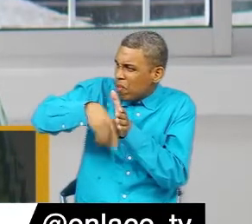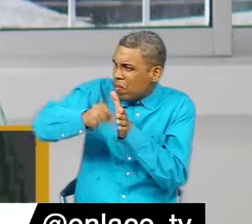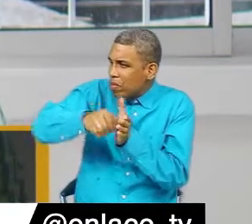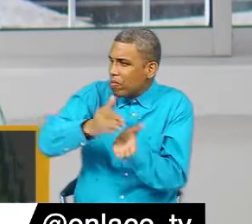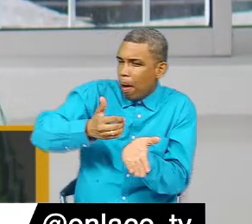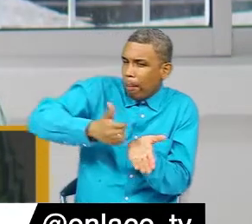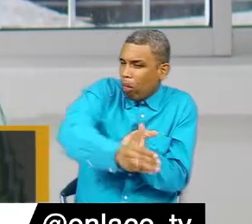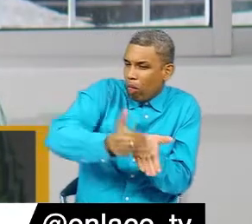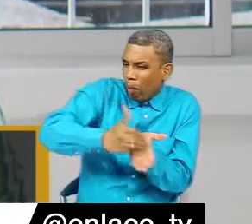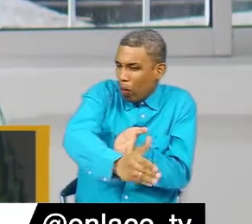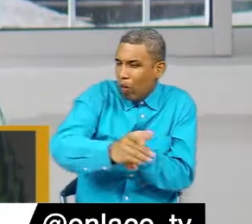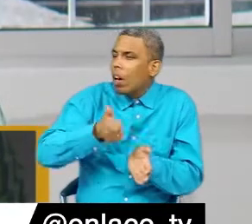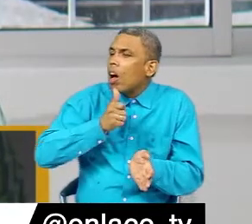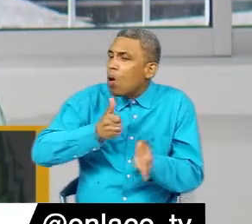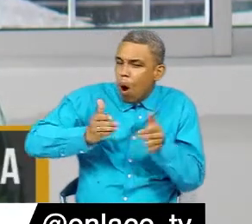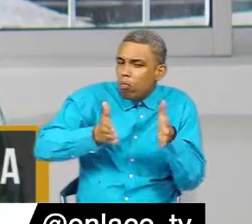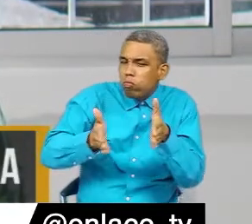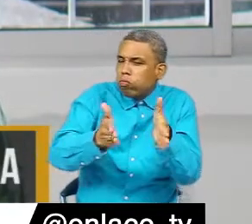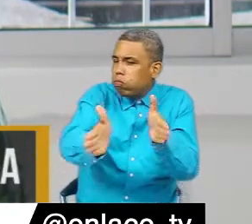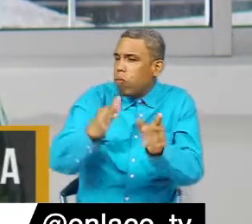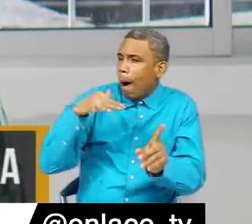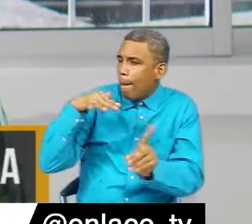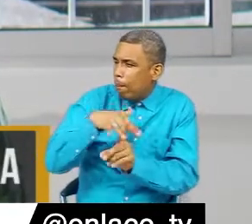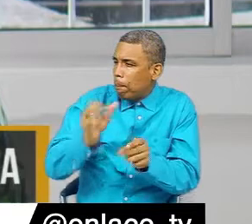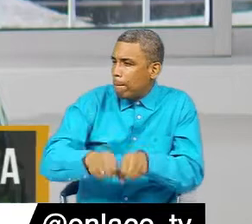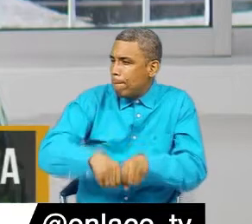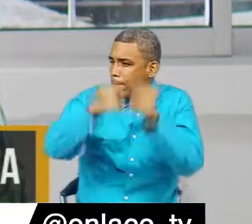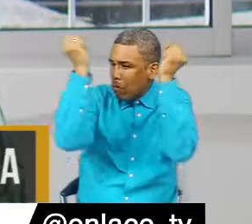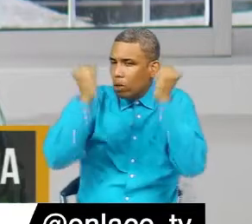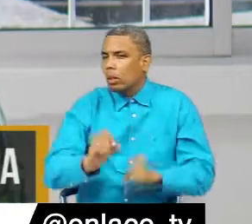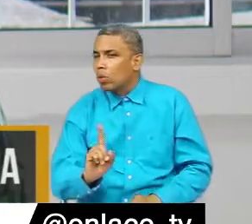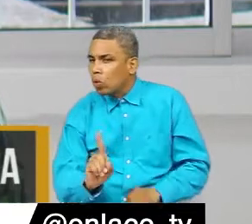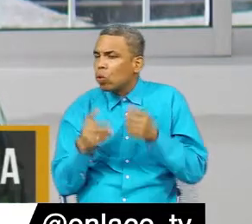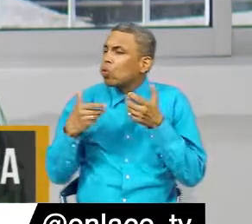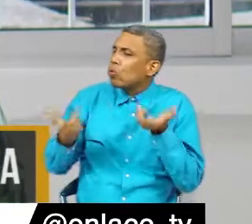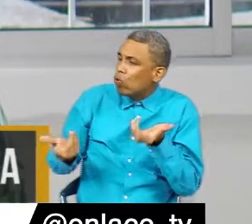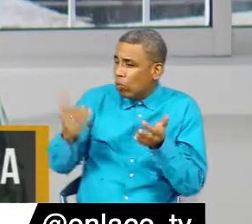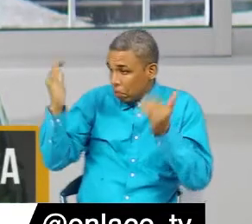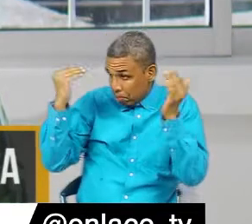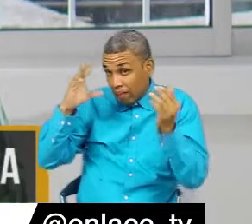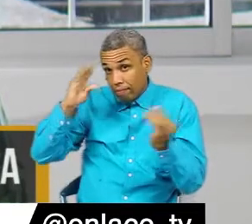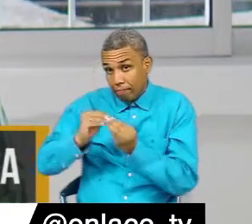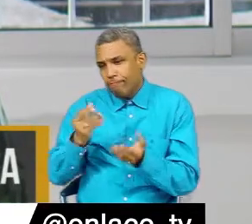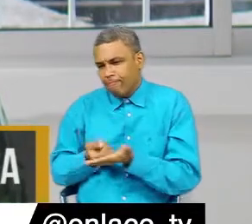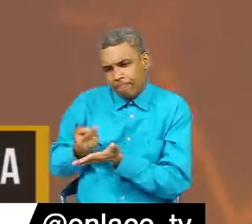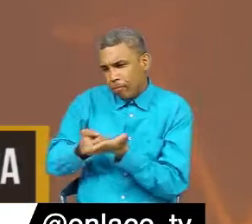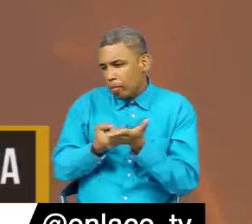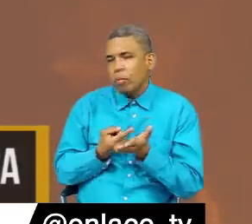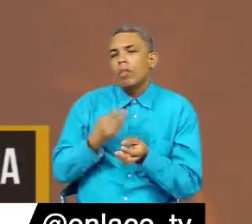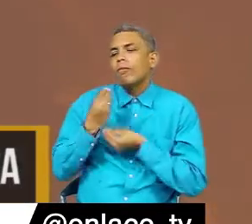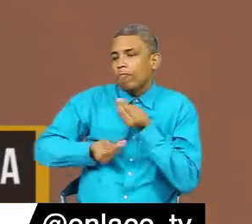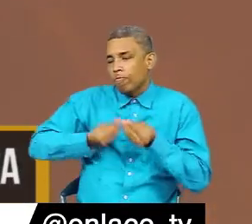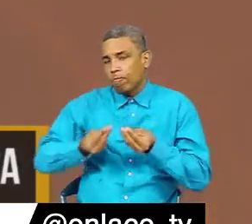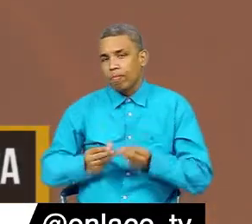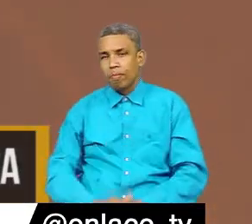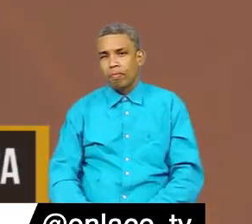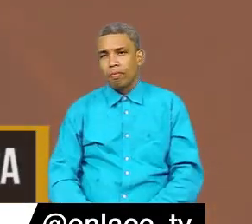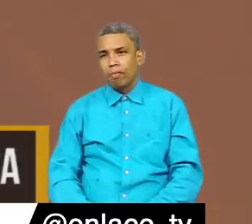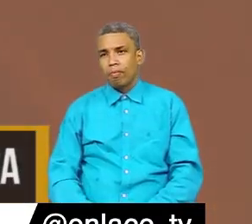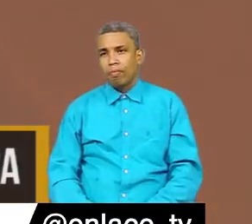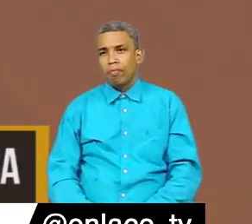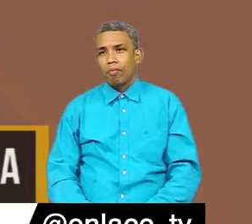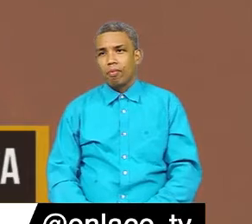aguas residuales que están siendo vertidas directamente a la corriente de la Cascajera. Aunque no son muy comunes